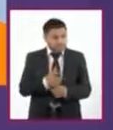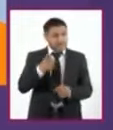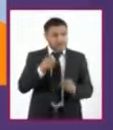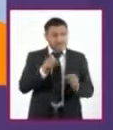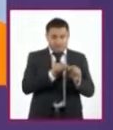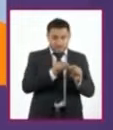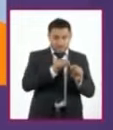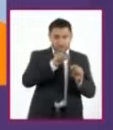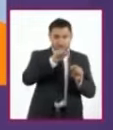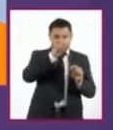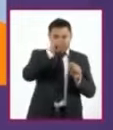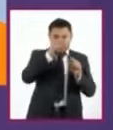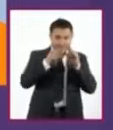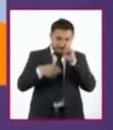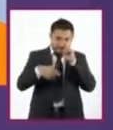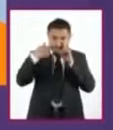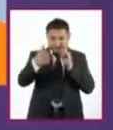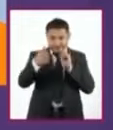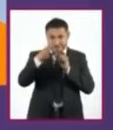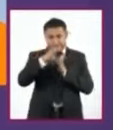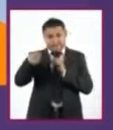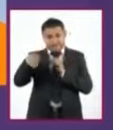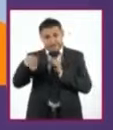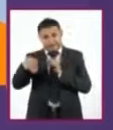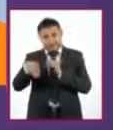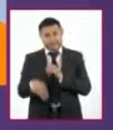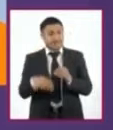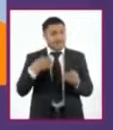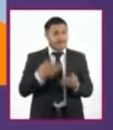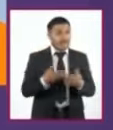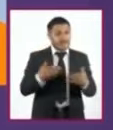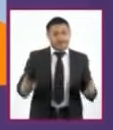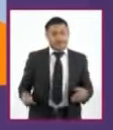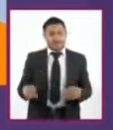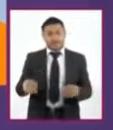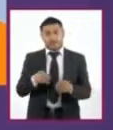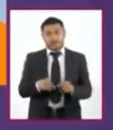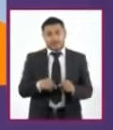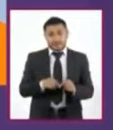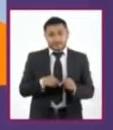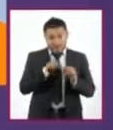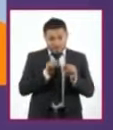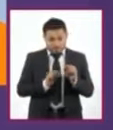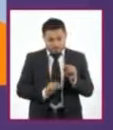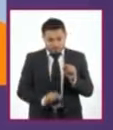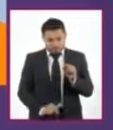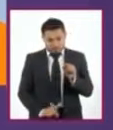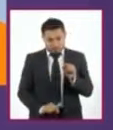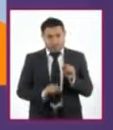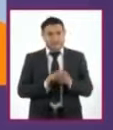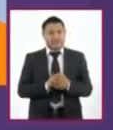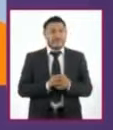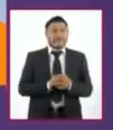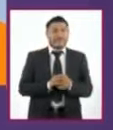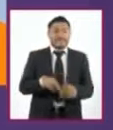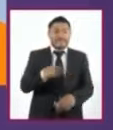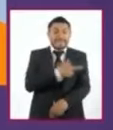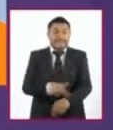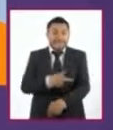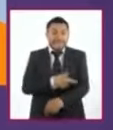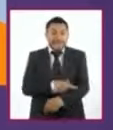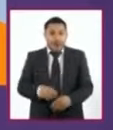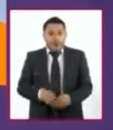del pino nos damos cuenta que es de 6 centímetros. Ahora, midamos el tamaño del reflejo y con la regla la